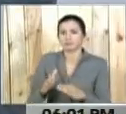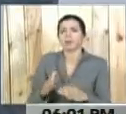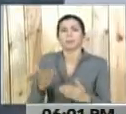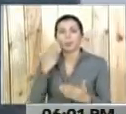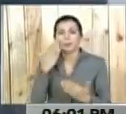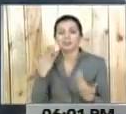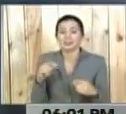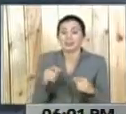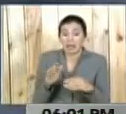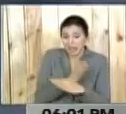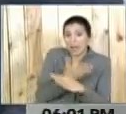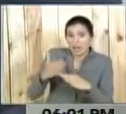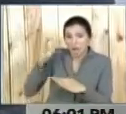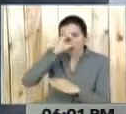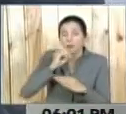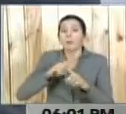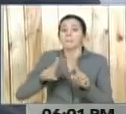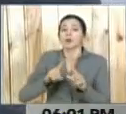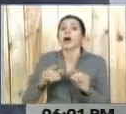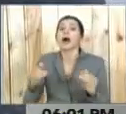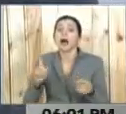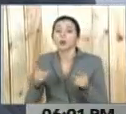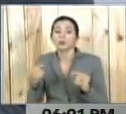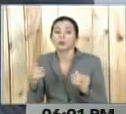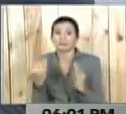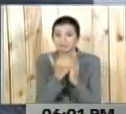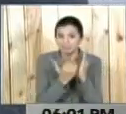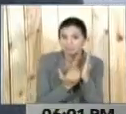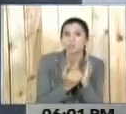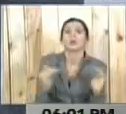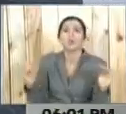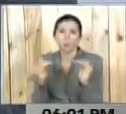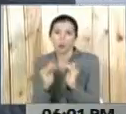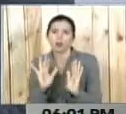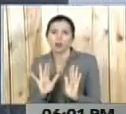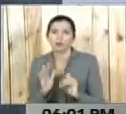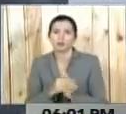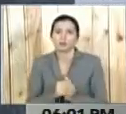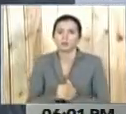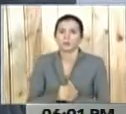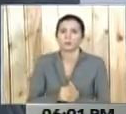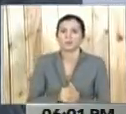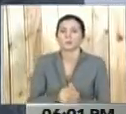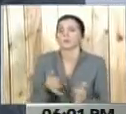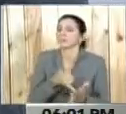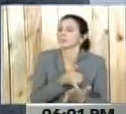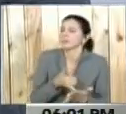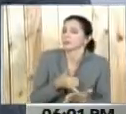estar las coincidencias y dónde no vamos a tener coincidencias, simplemente. La fragilidad tampoco